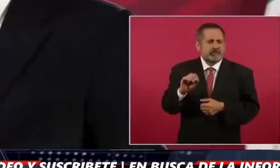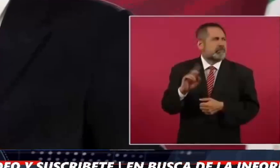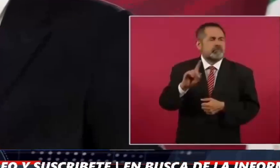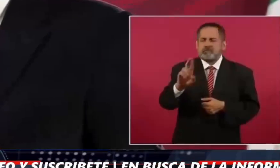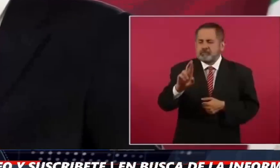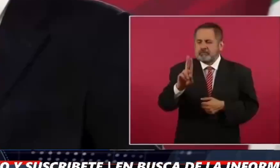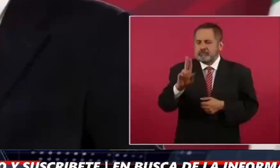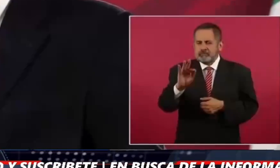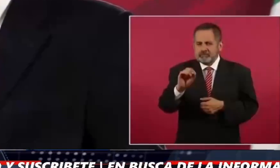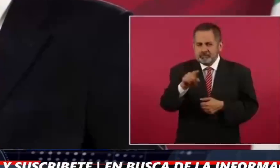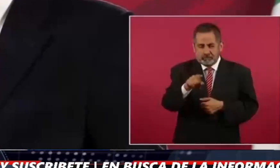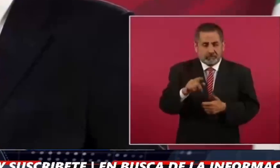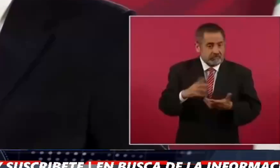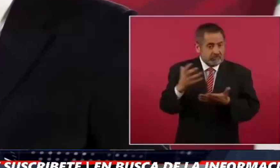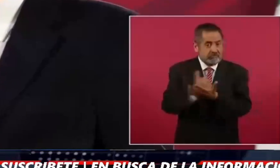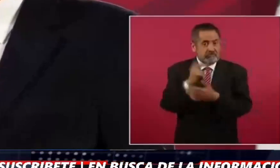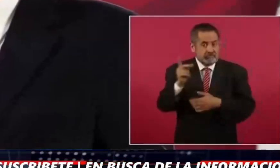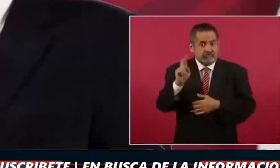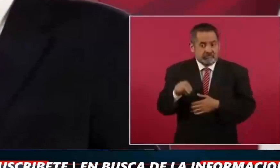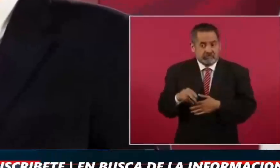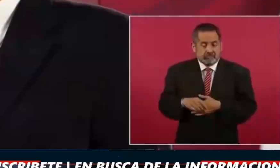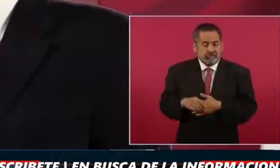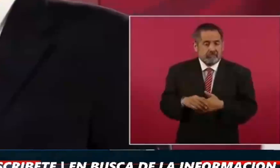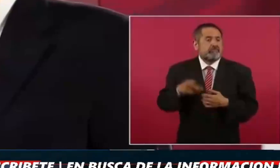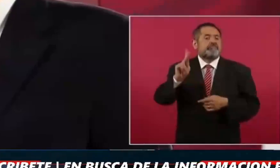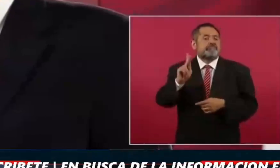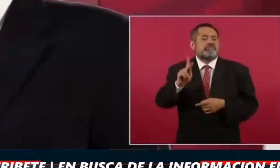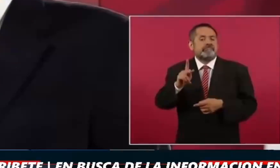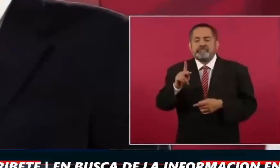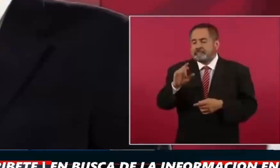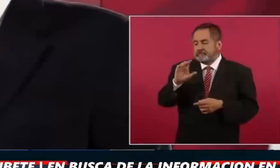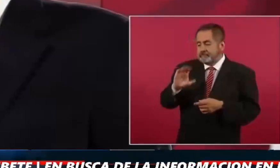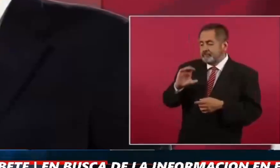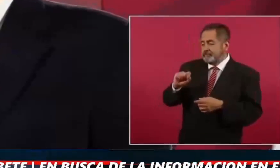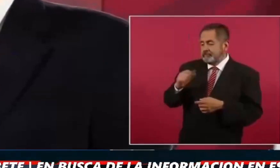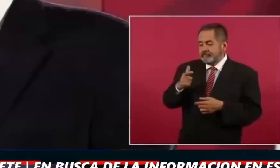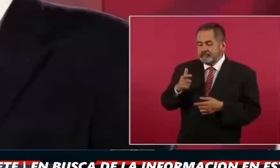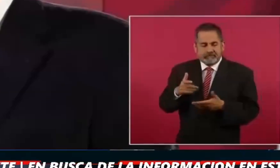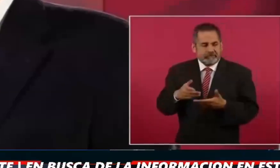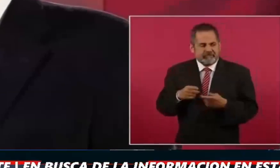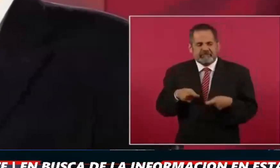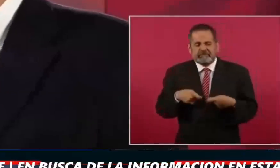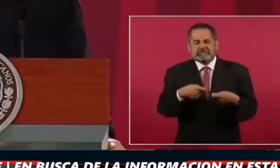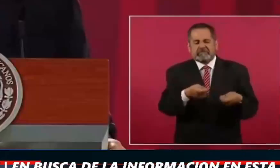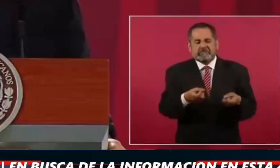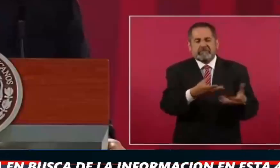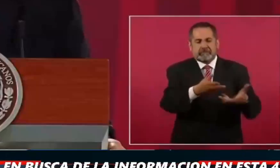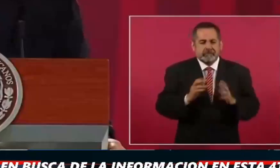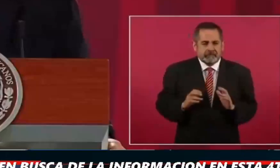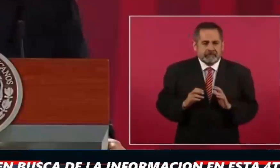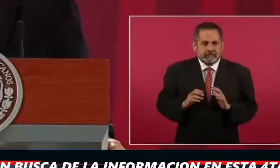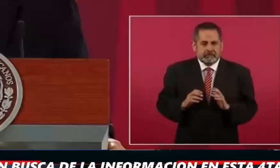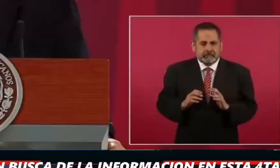Rufo Appel, porque Salinas lo permitió, porque no le metió todo